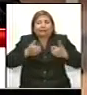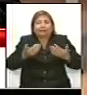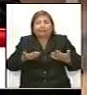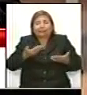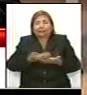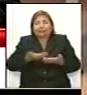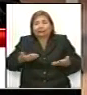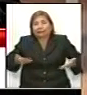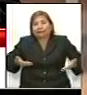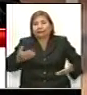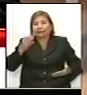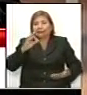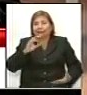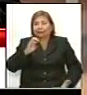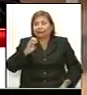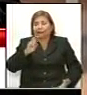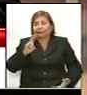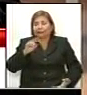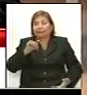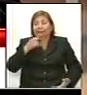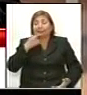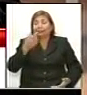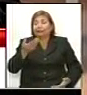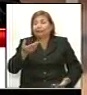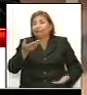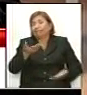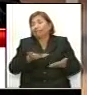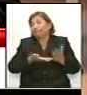las cosas de Figari, ¿no? Entonces, de alguna manera,